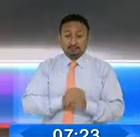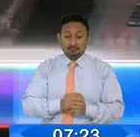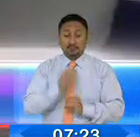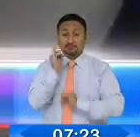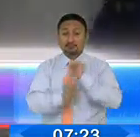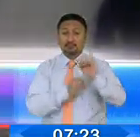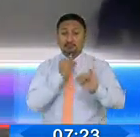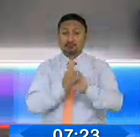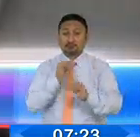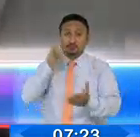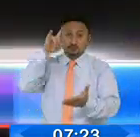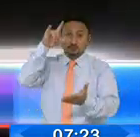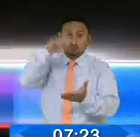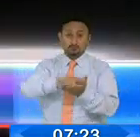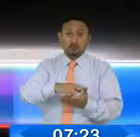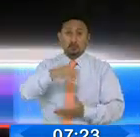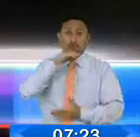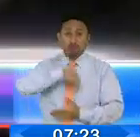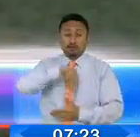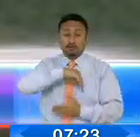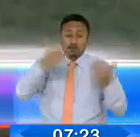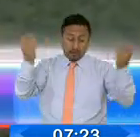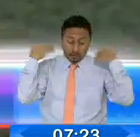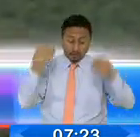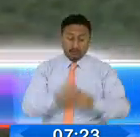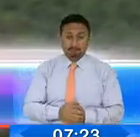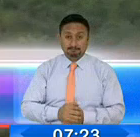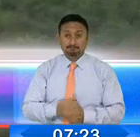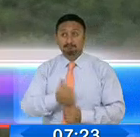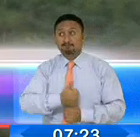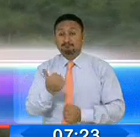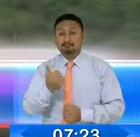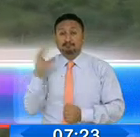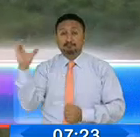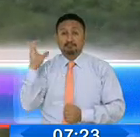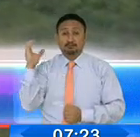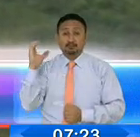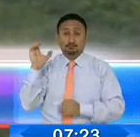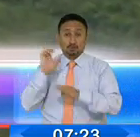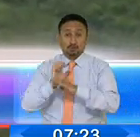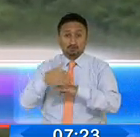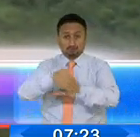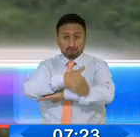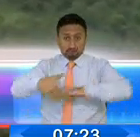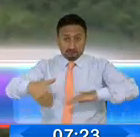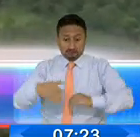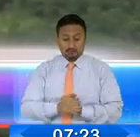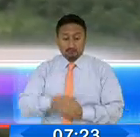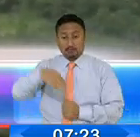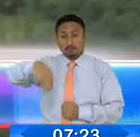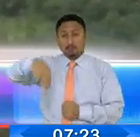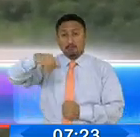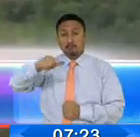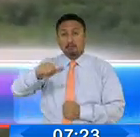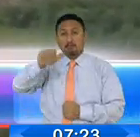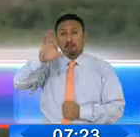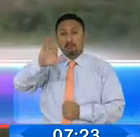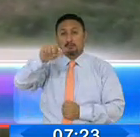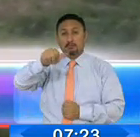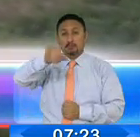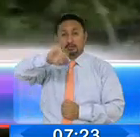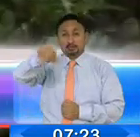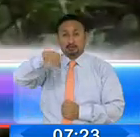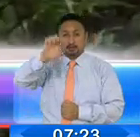de tráfico de drogas en Manabí y Guayaquil, en el límite fronterizo entre Ecuador y Colombia, en el sector de Mataje, recinto, labores